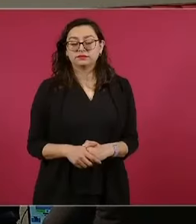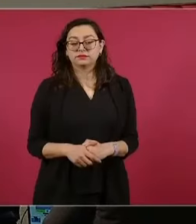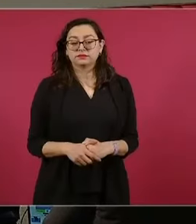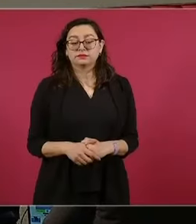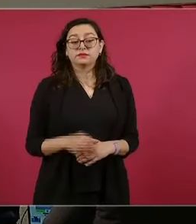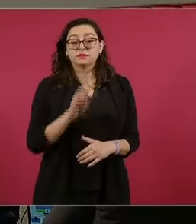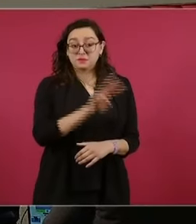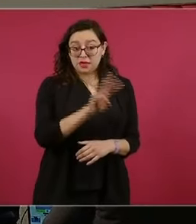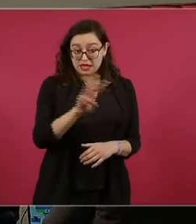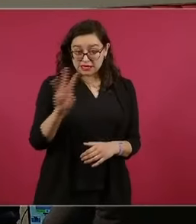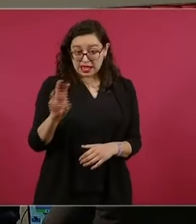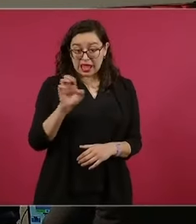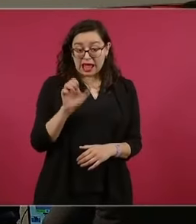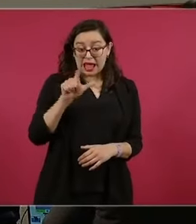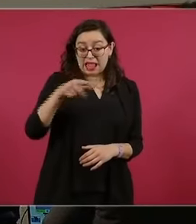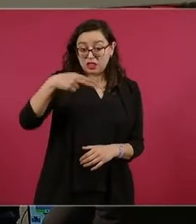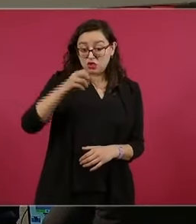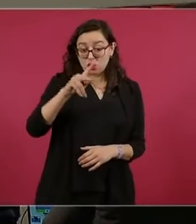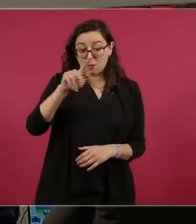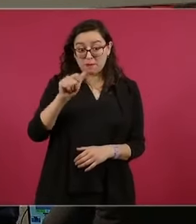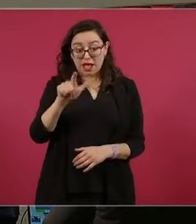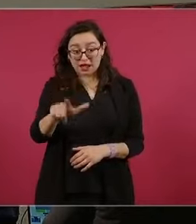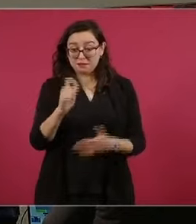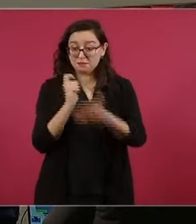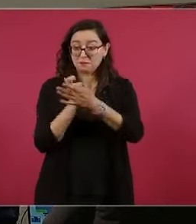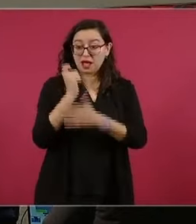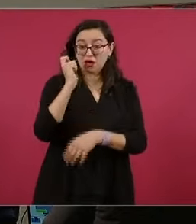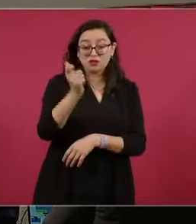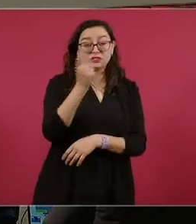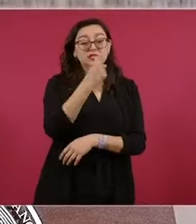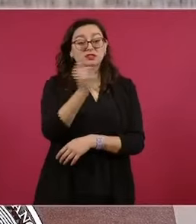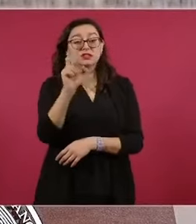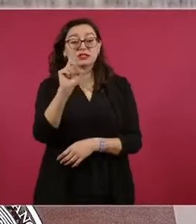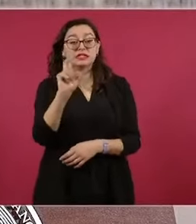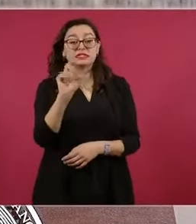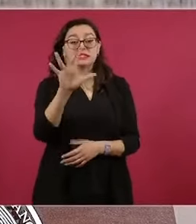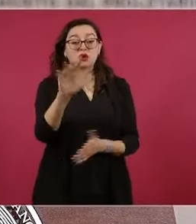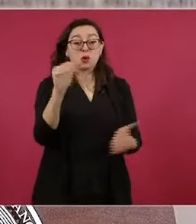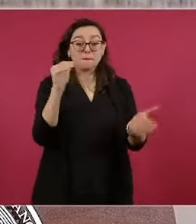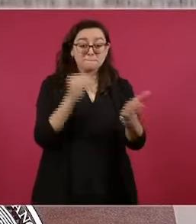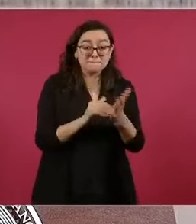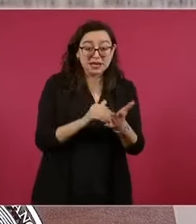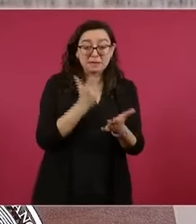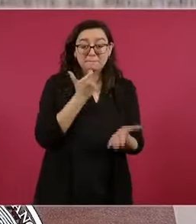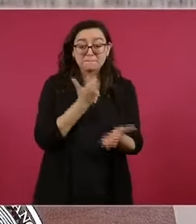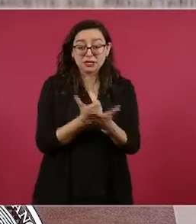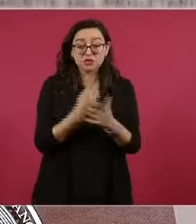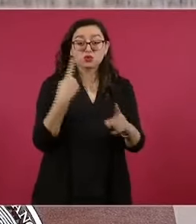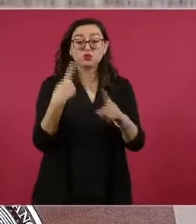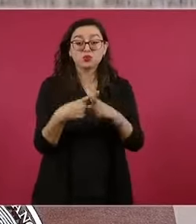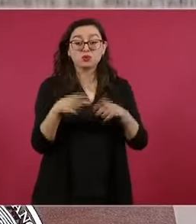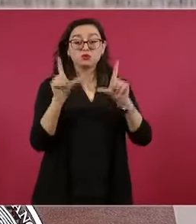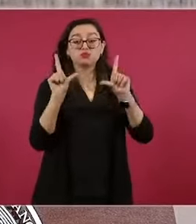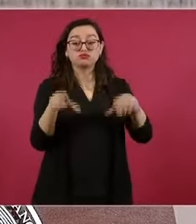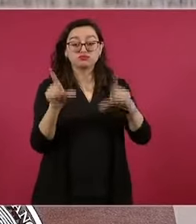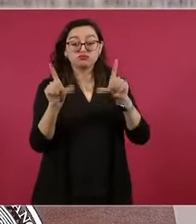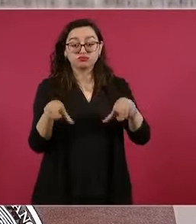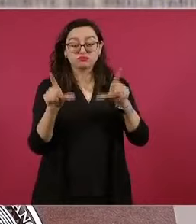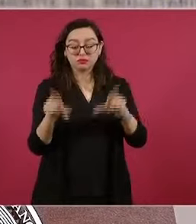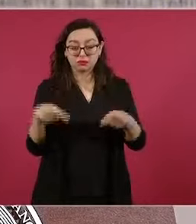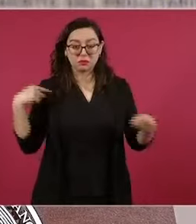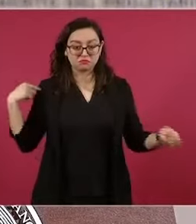por mensaje. De esta manera, la guerra sucia, con 35 páginas de Facebook que hasta el momento han